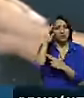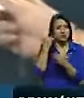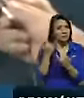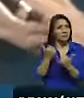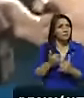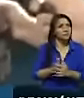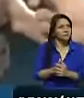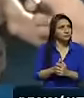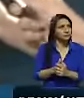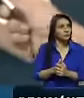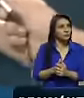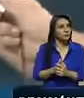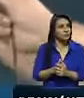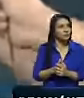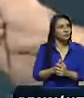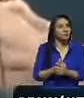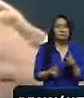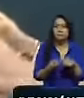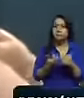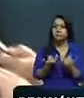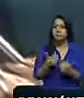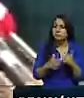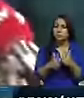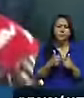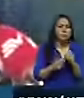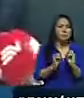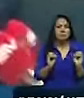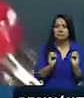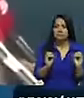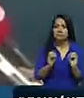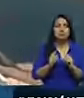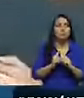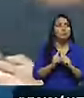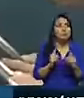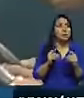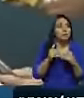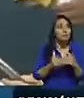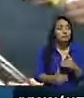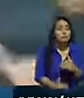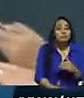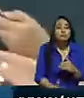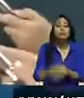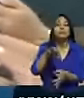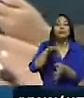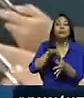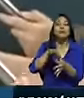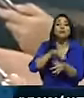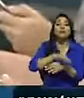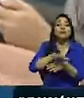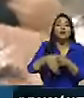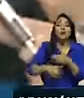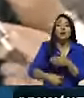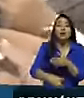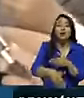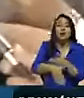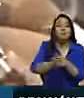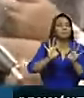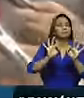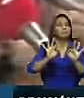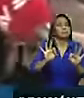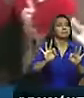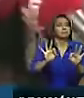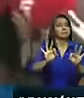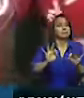presentees yo creo que hasta el momento no ha habido ningún inconveniente Esperamos que el resto de la votación el resto del día se lleve de la manera